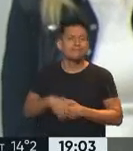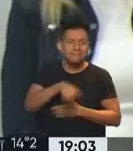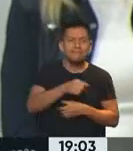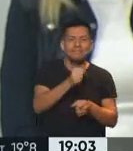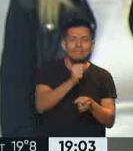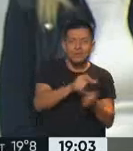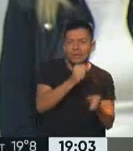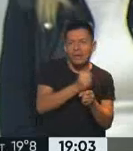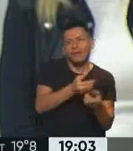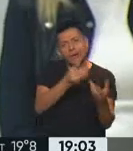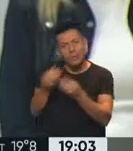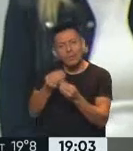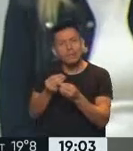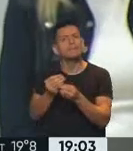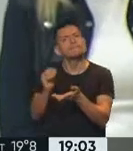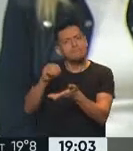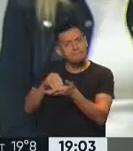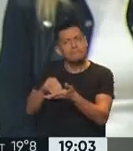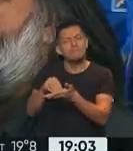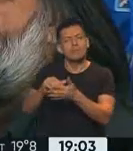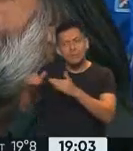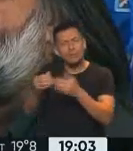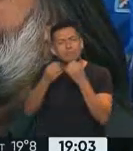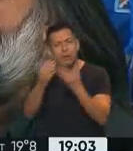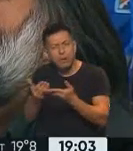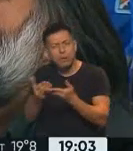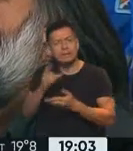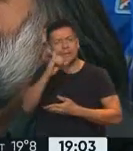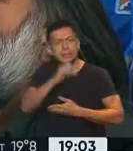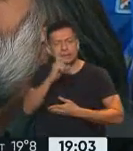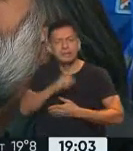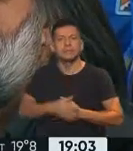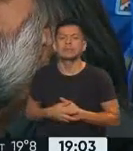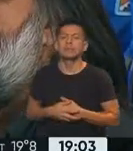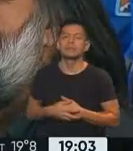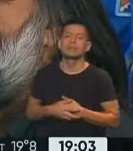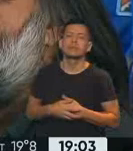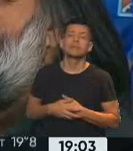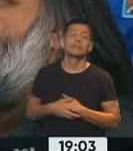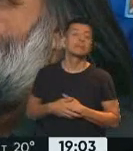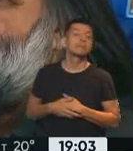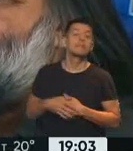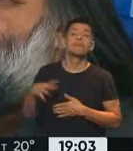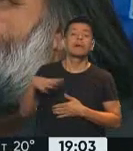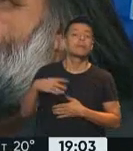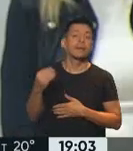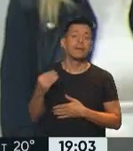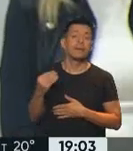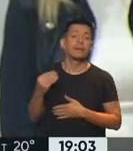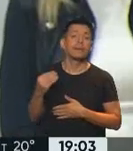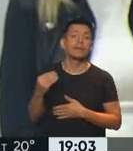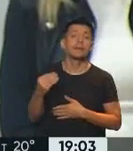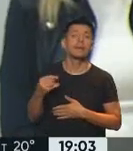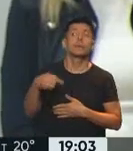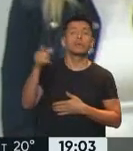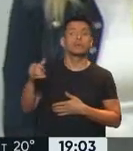pudieran sobrellevar de mejor manera. Y ahora falta que el tercer actor diga presente en la